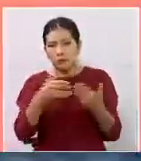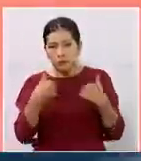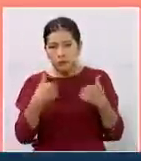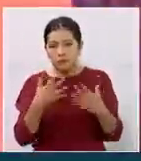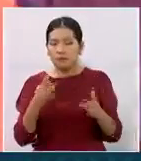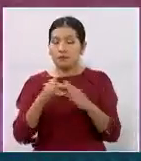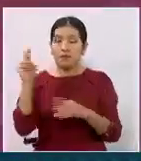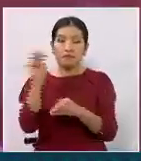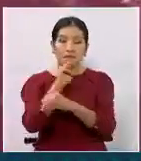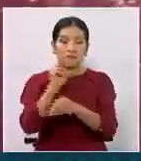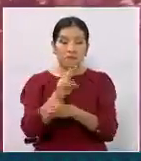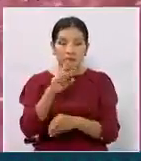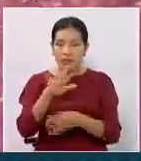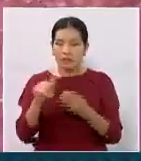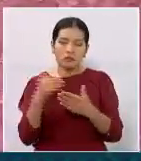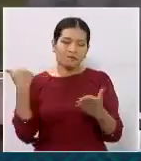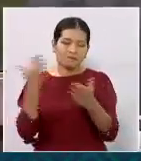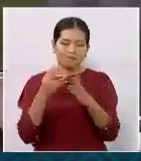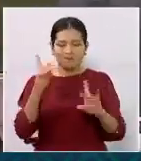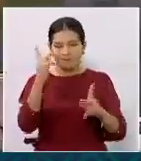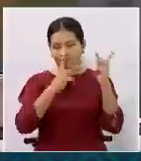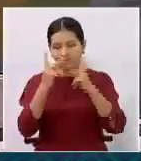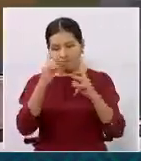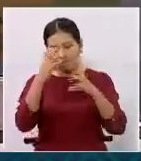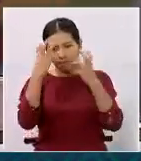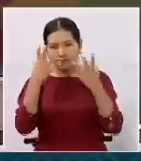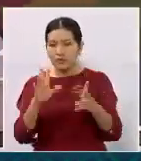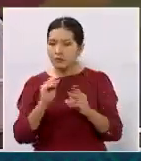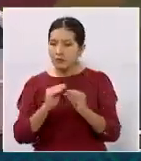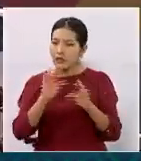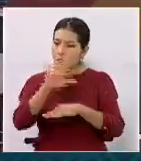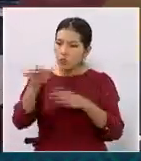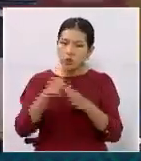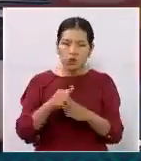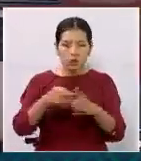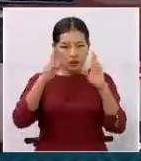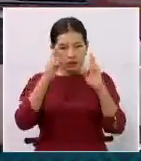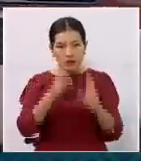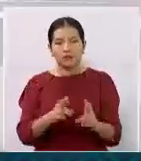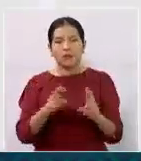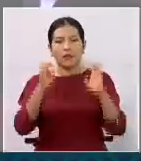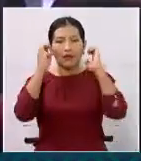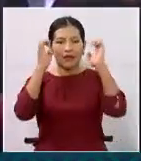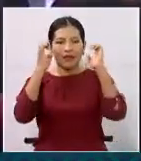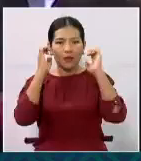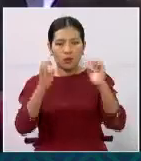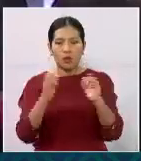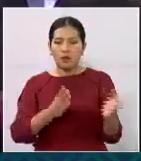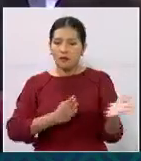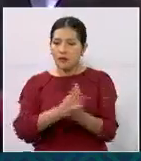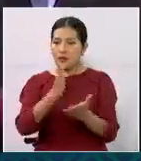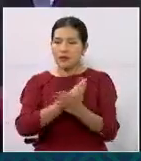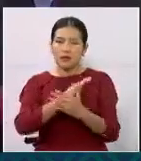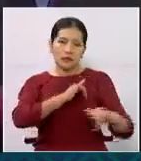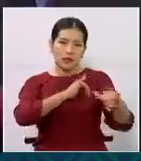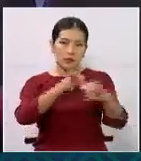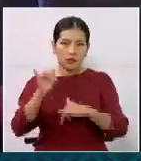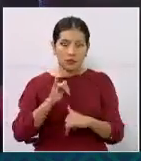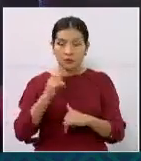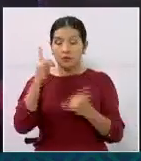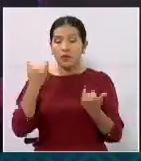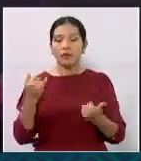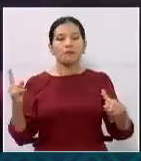su preocupación por lo acontecido y llamó a pensar en el derecho a la educación de todos los estudiantes. Creo que es importante, más que todo, lo